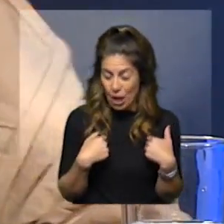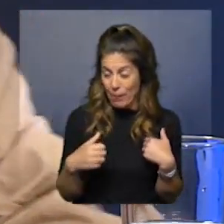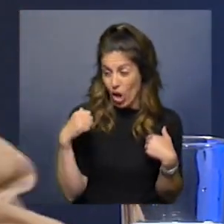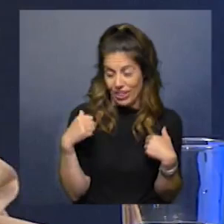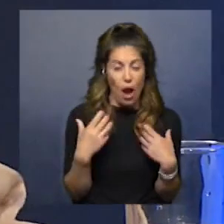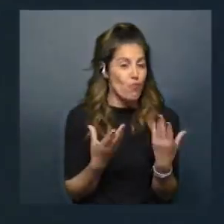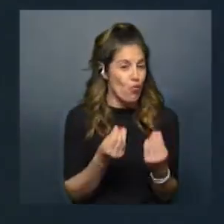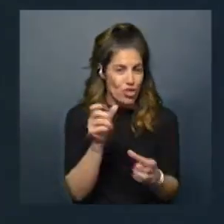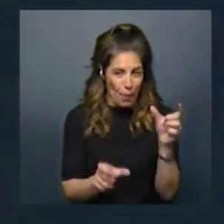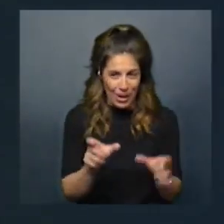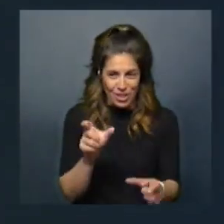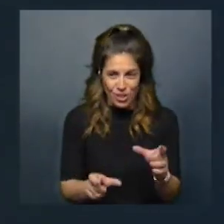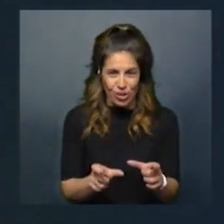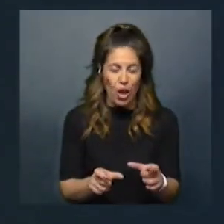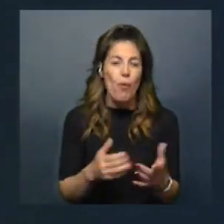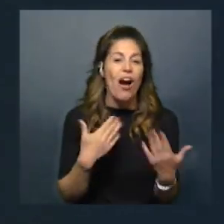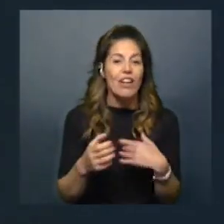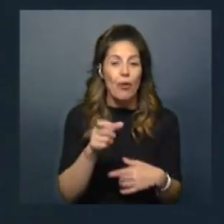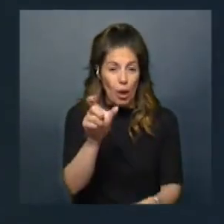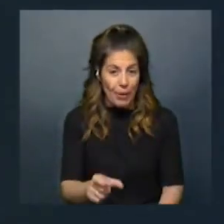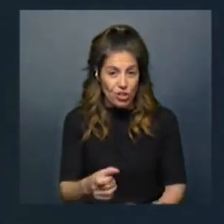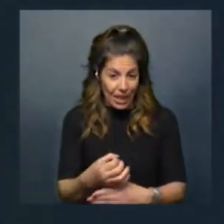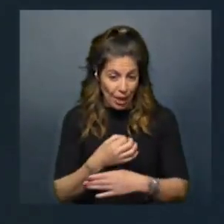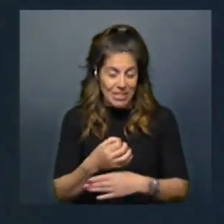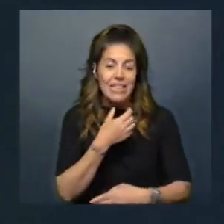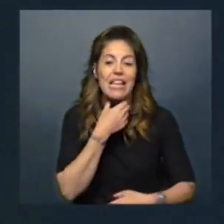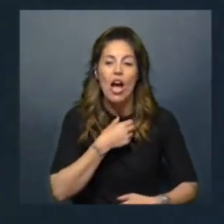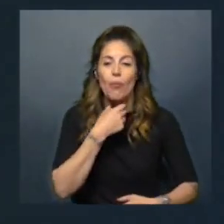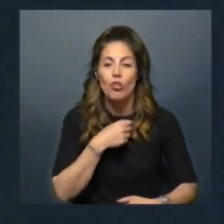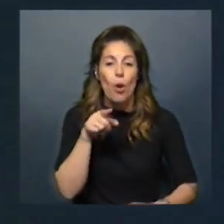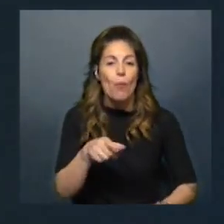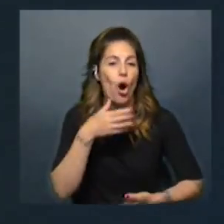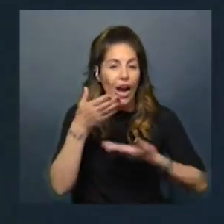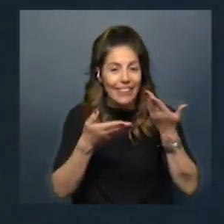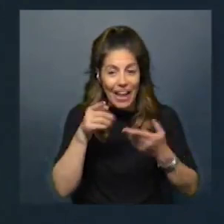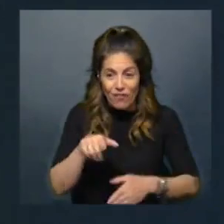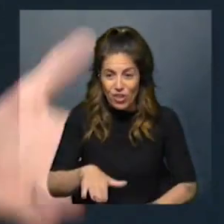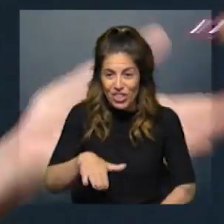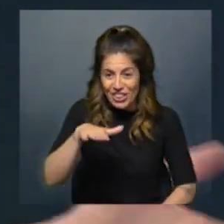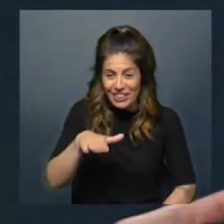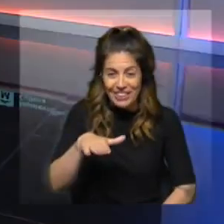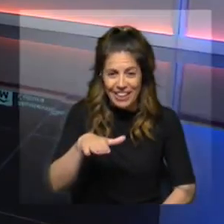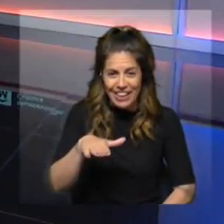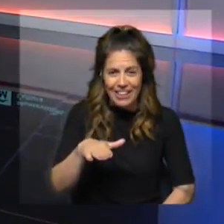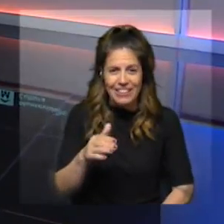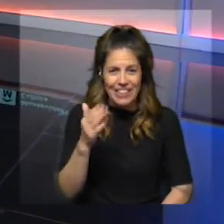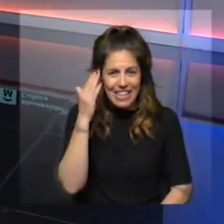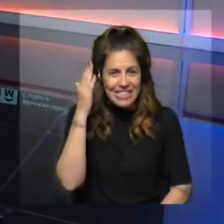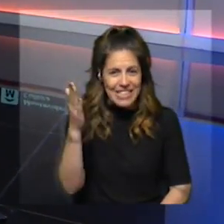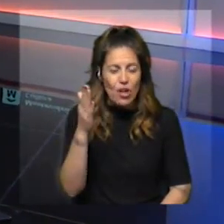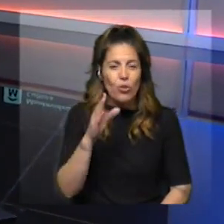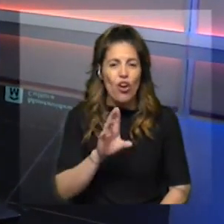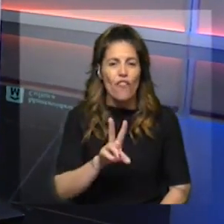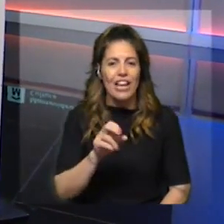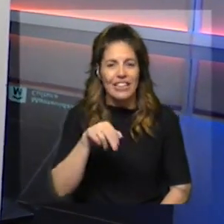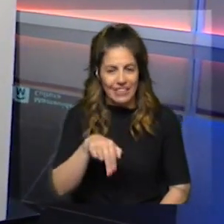mucha gente. Bueno, recién hablabas de coach vocal y vos no hace tan... O sea, vos cantás desde que sos chiquita. Sí, vamos a mandarle un saludo a Valentín, que es mi compañero